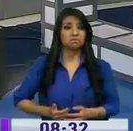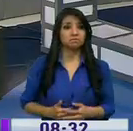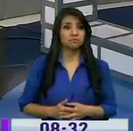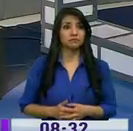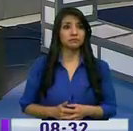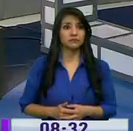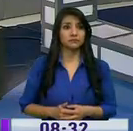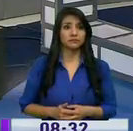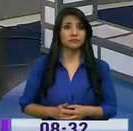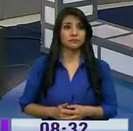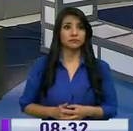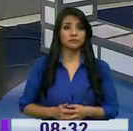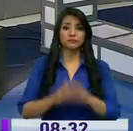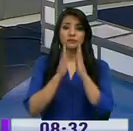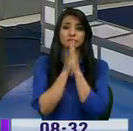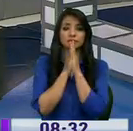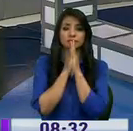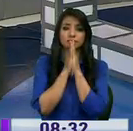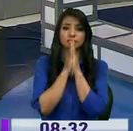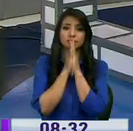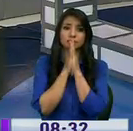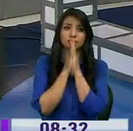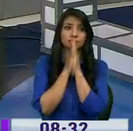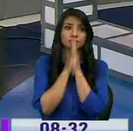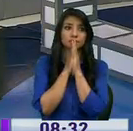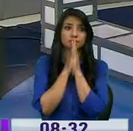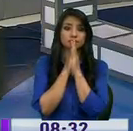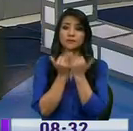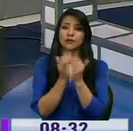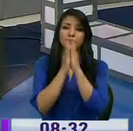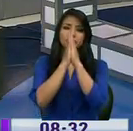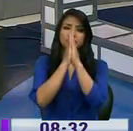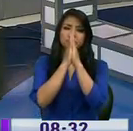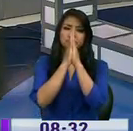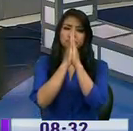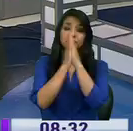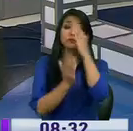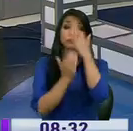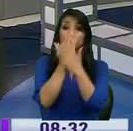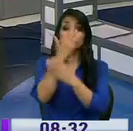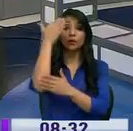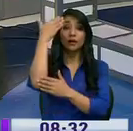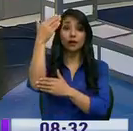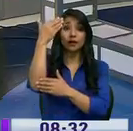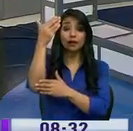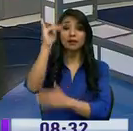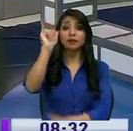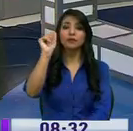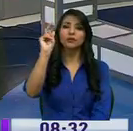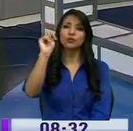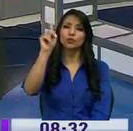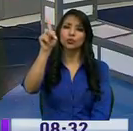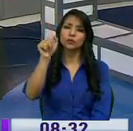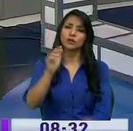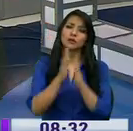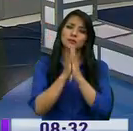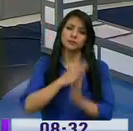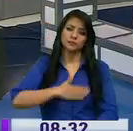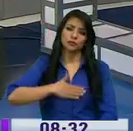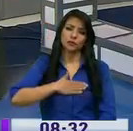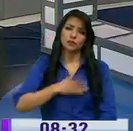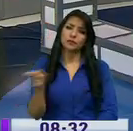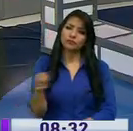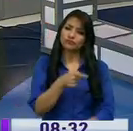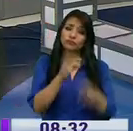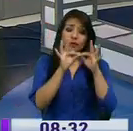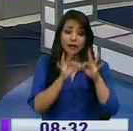vea. Por Dios. Iluminémonos, hermanos míos, en este punto para que el nuevo alcalde Yundas, por favor, tenga la amabilidad de